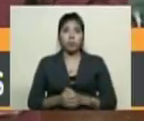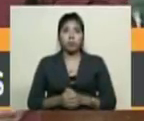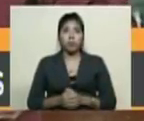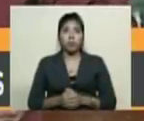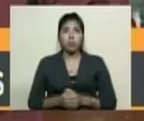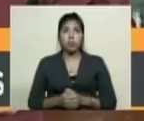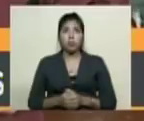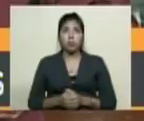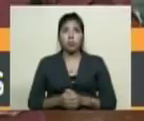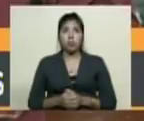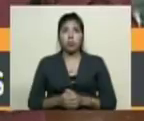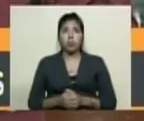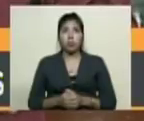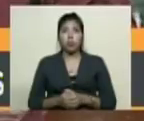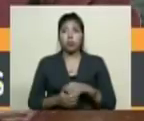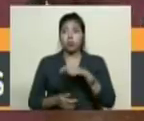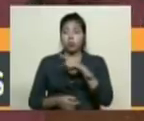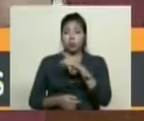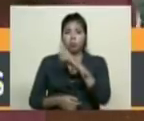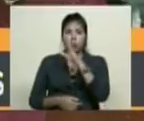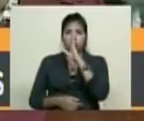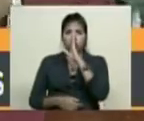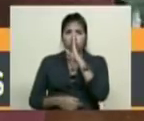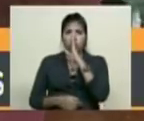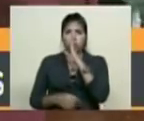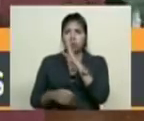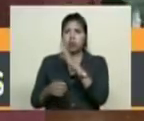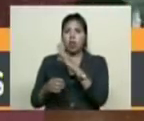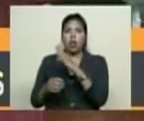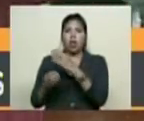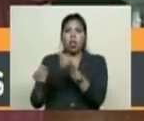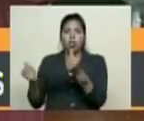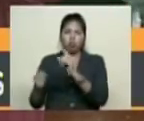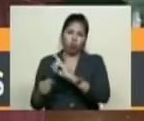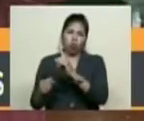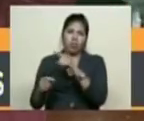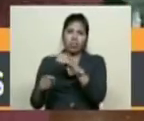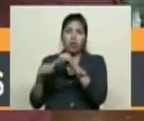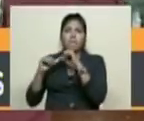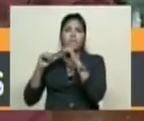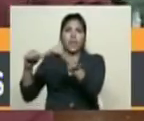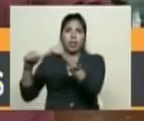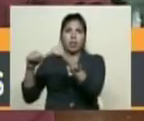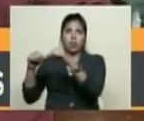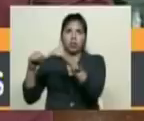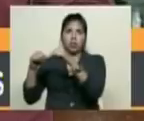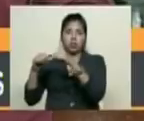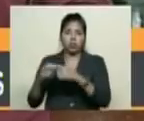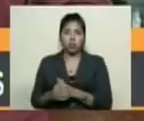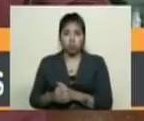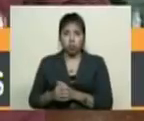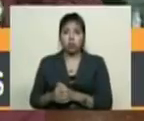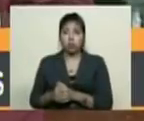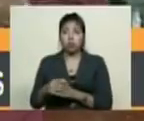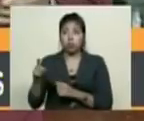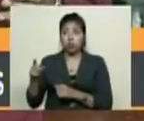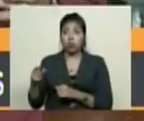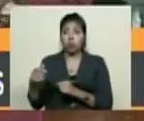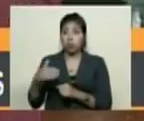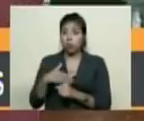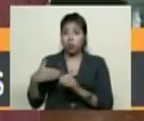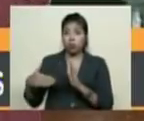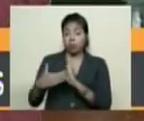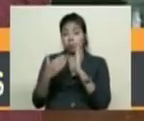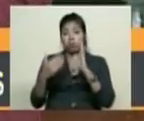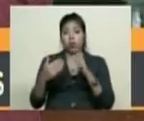desde el punto de vista estructural como una operación permanente contra las mafias que operan contra el Bolívar y que operan contra la